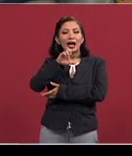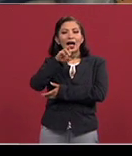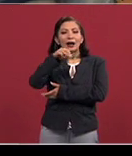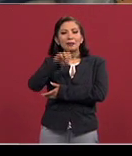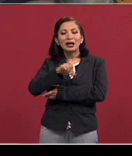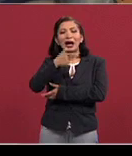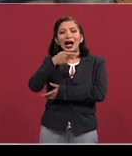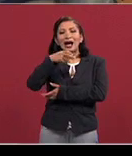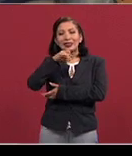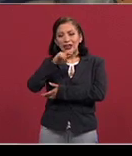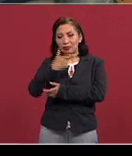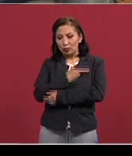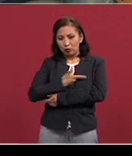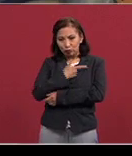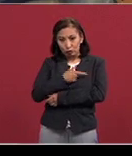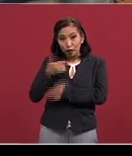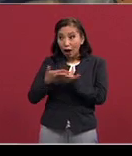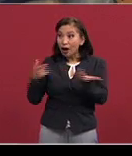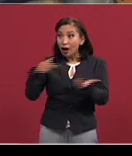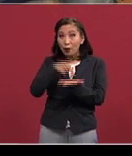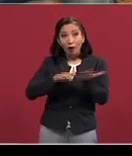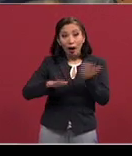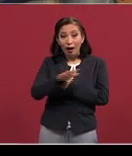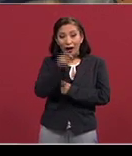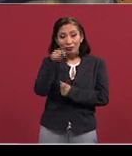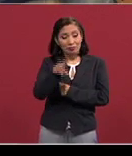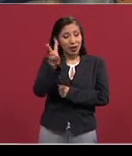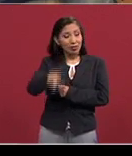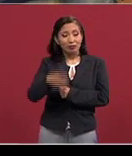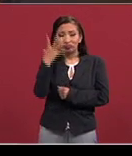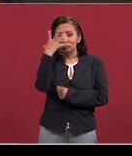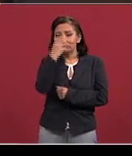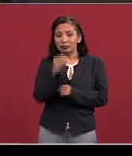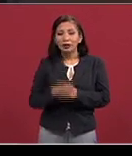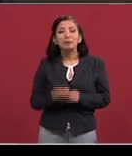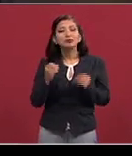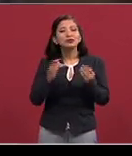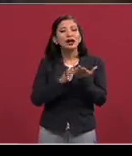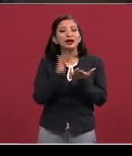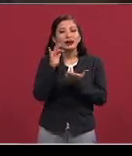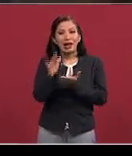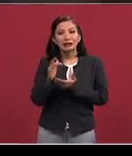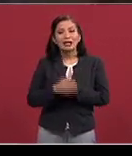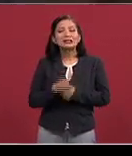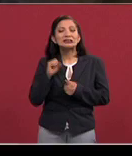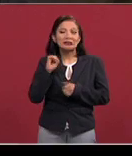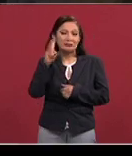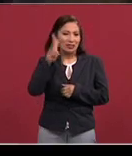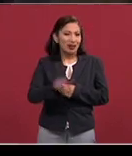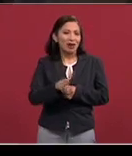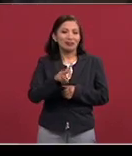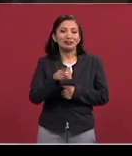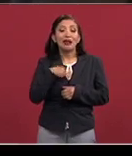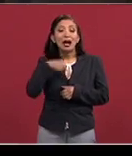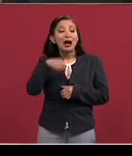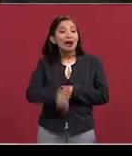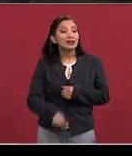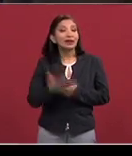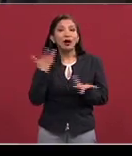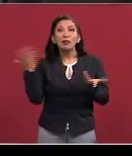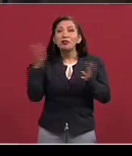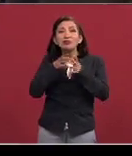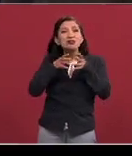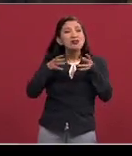Gaitán. Qué gusto encontrarte ahora en este espacio que es francamente estupendo. Muchísimas gracias. Así es, Javier. Hoy estamos con